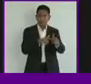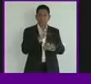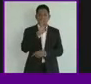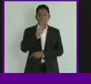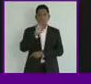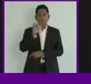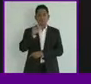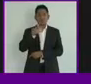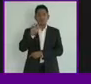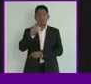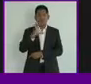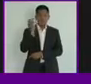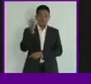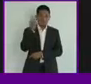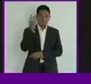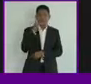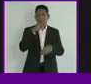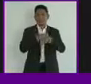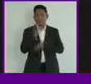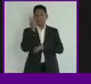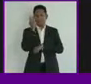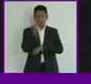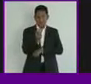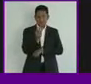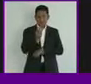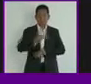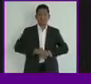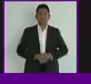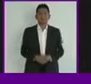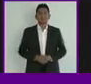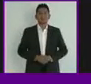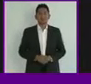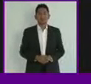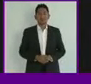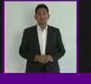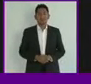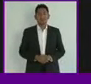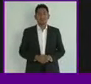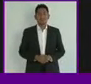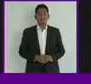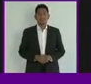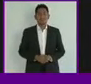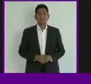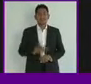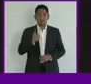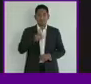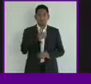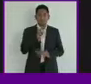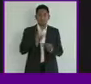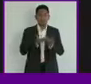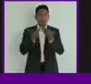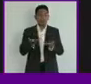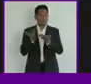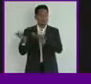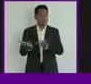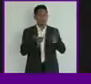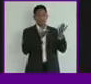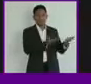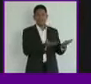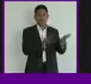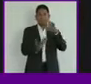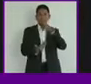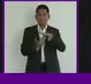la Educación en la Ciudad de México, Adolescencias Tecnológicas, Retos para la Democracia y la Educación, daremos paso a la mesa de relatoría,